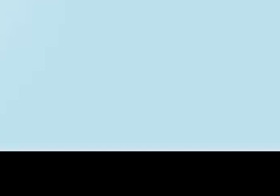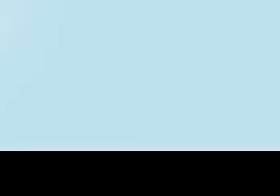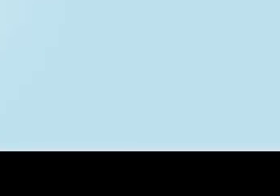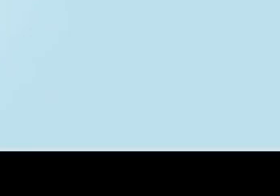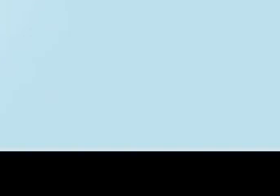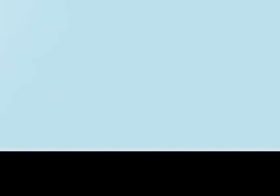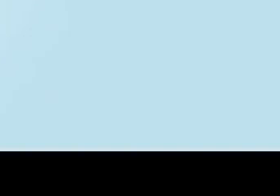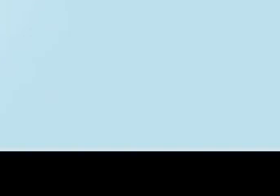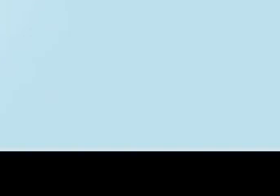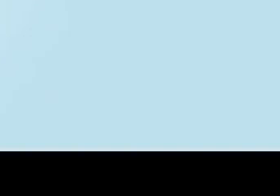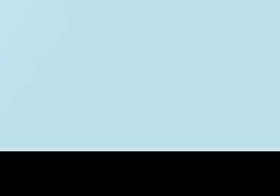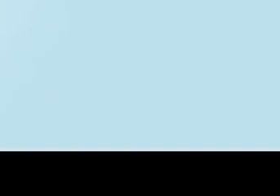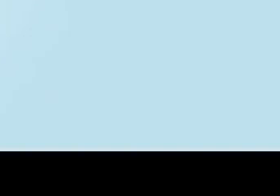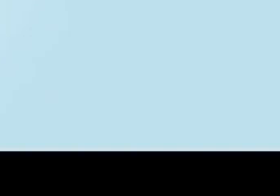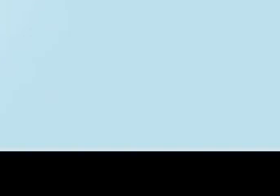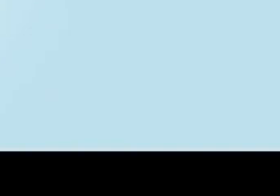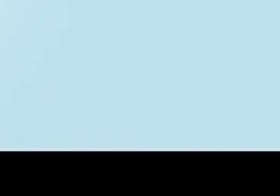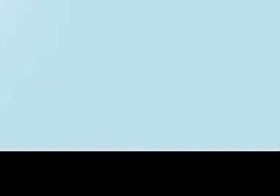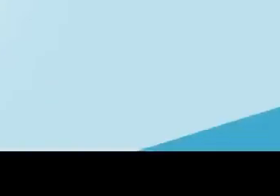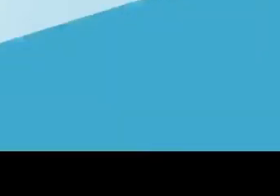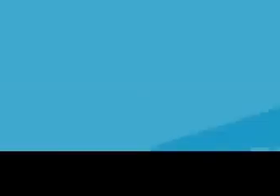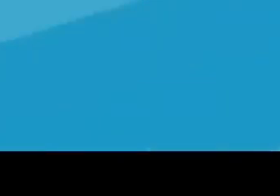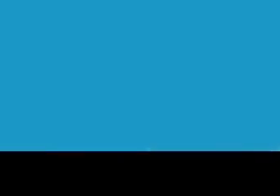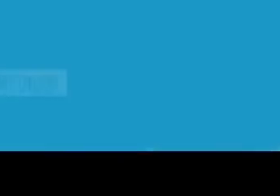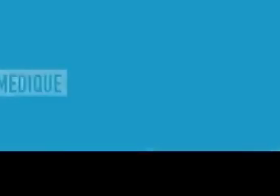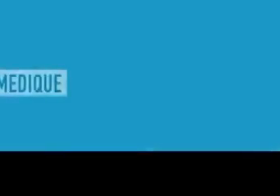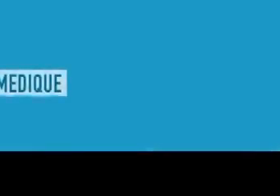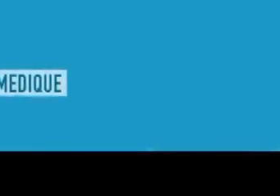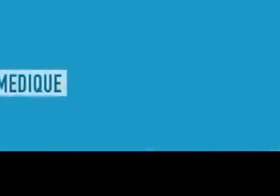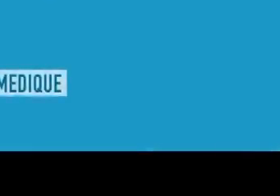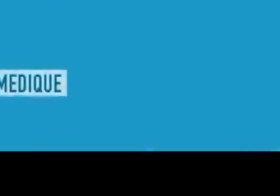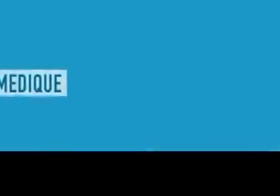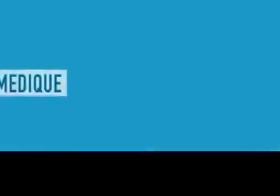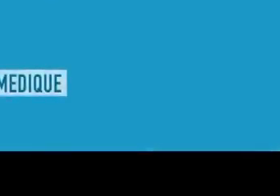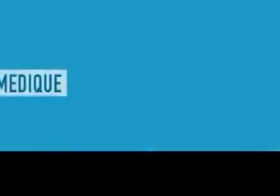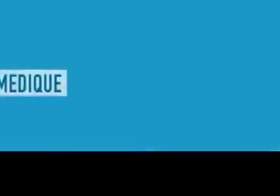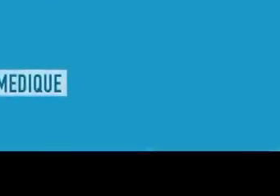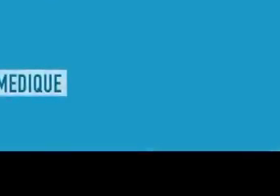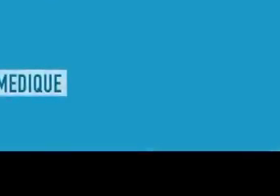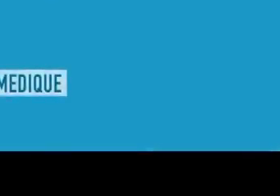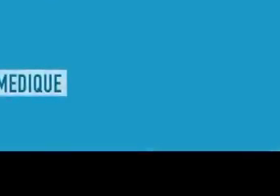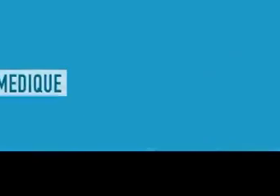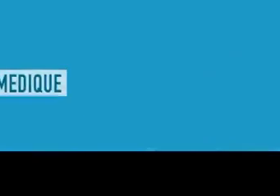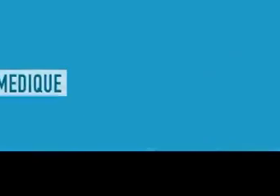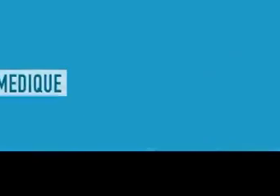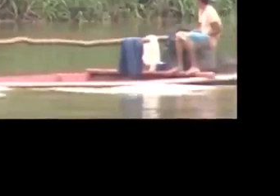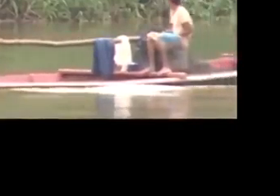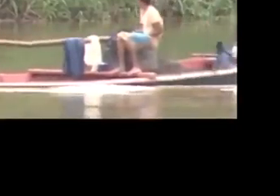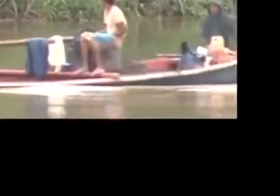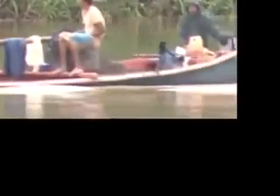respiratorias, como la provocada por el coronavirus. Prevenir es la mejor medicina.